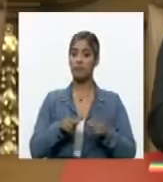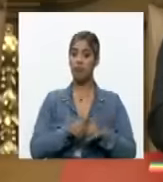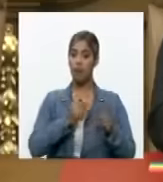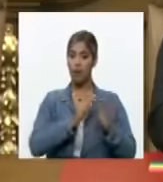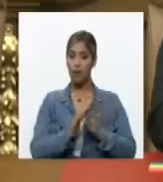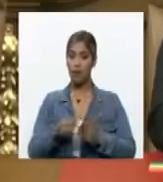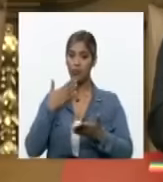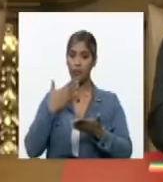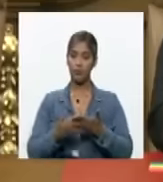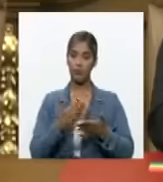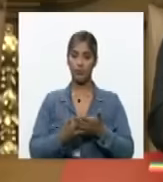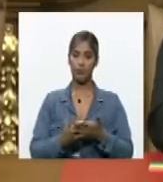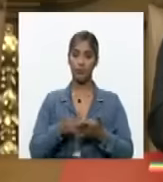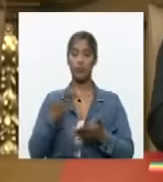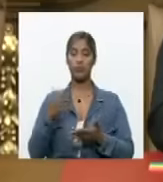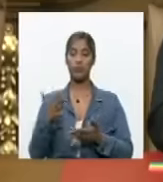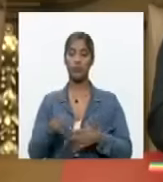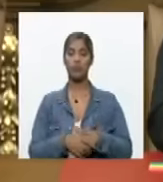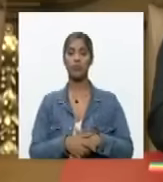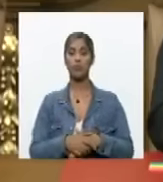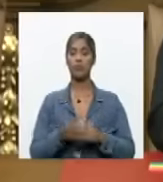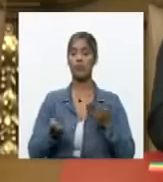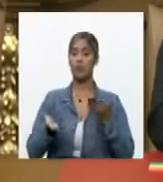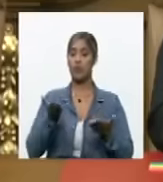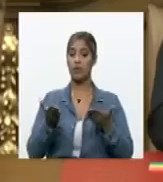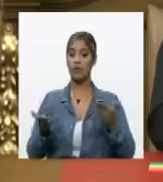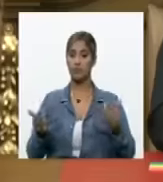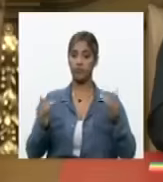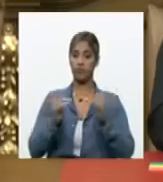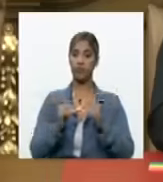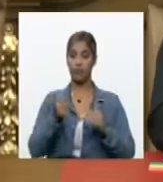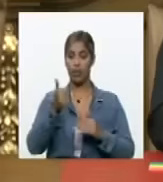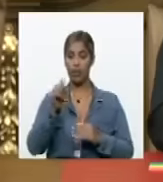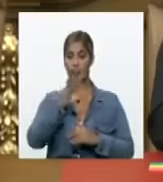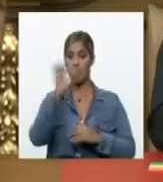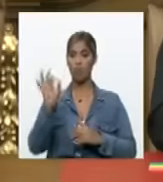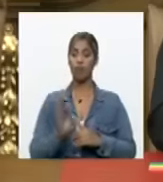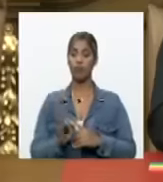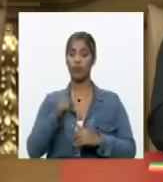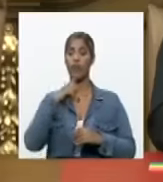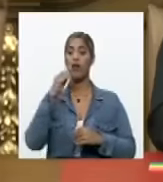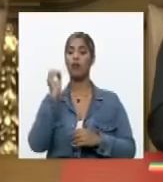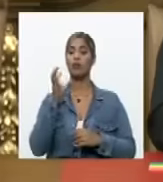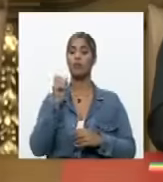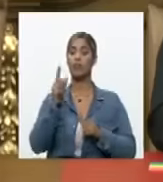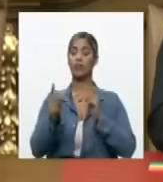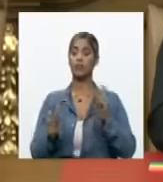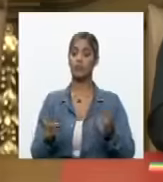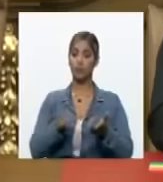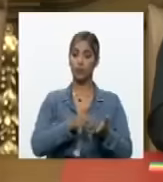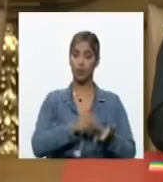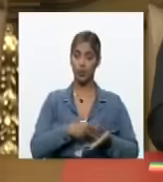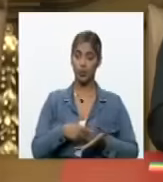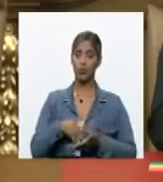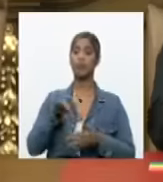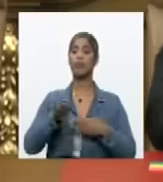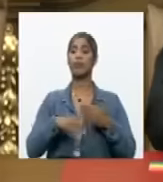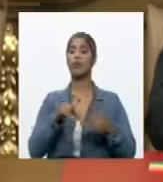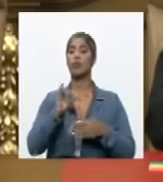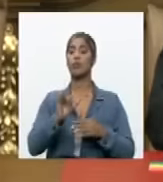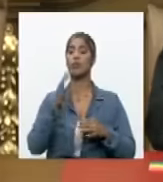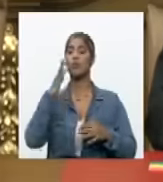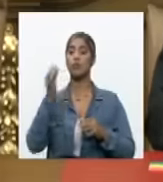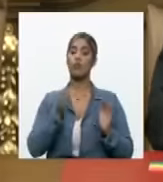comuna propuestos por al menos el equivalente al 10% de la Asamblea de Ciudadanas y Ciudadanos de los